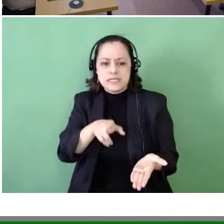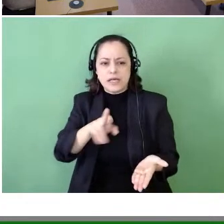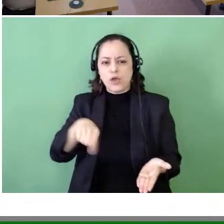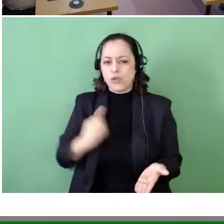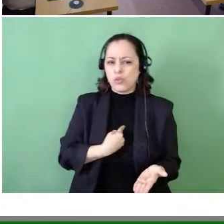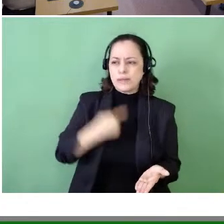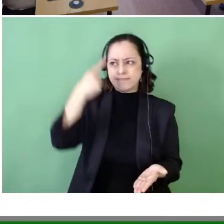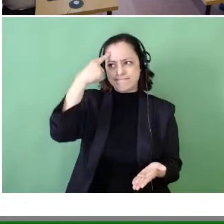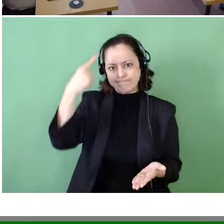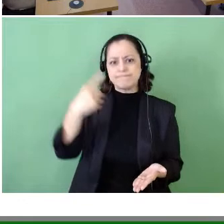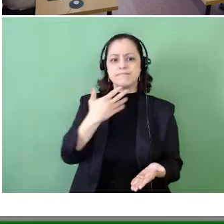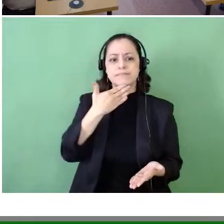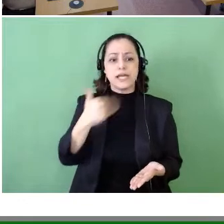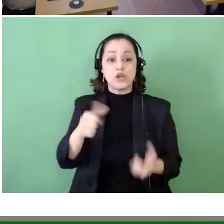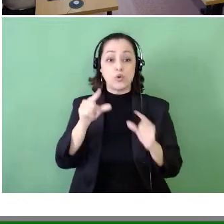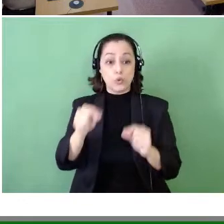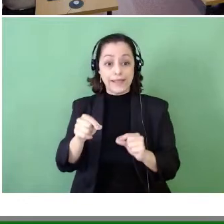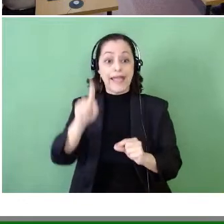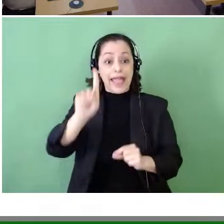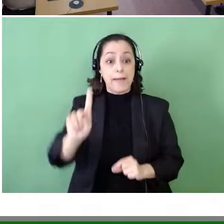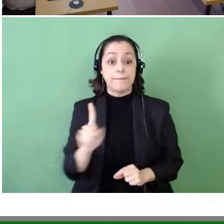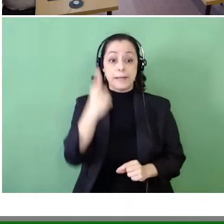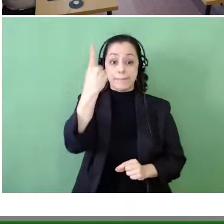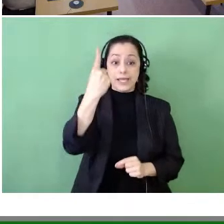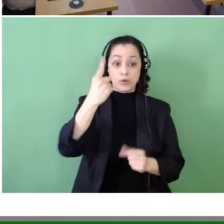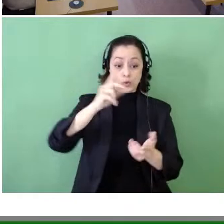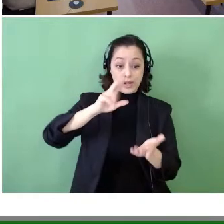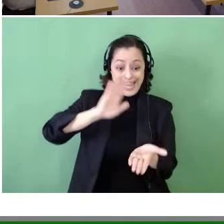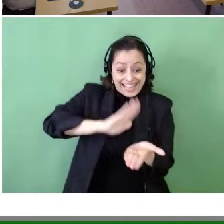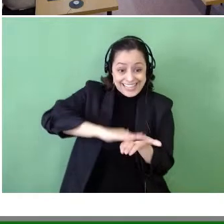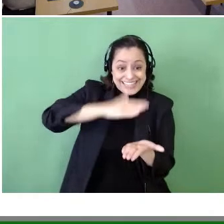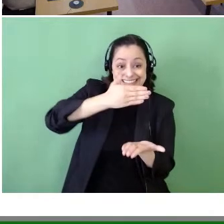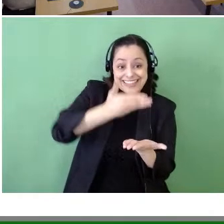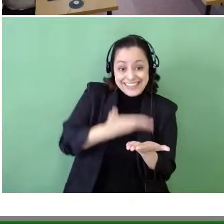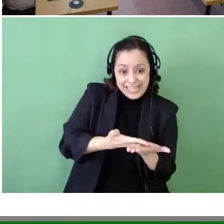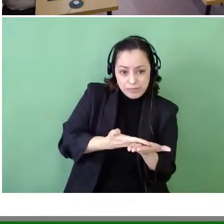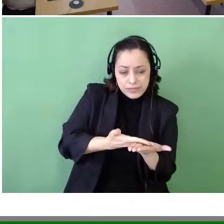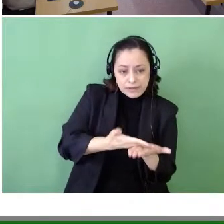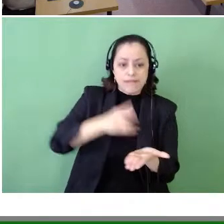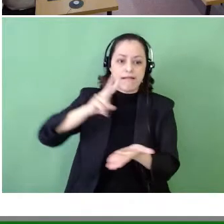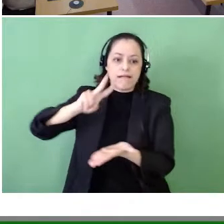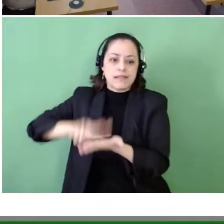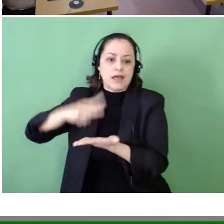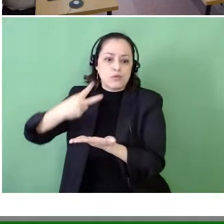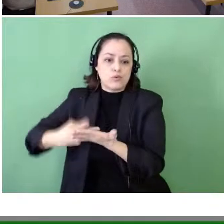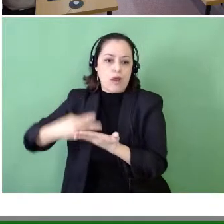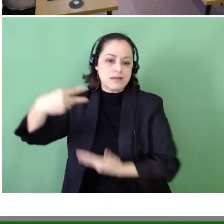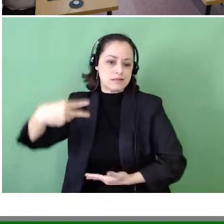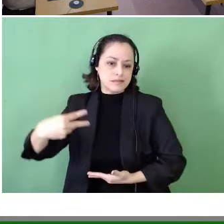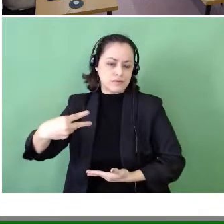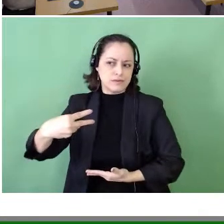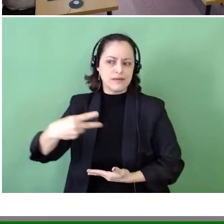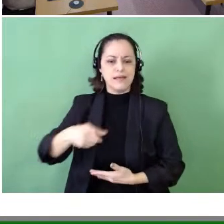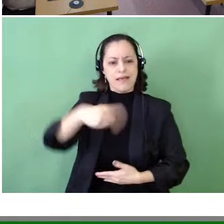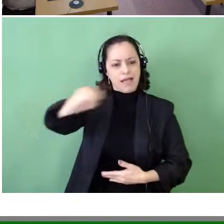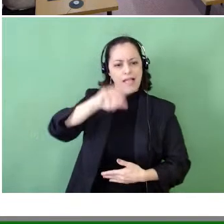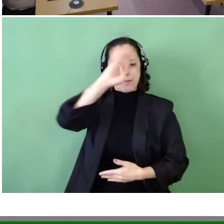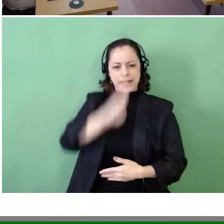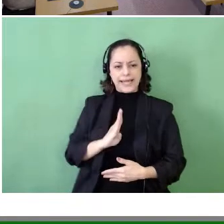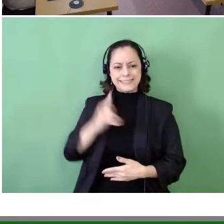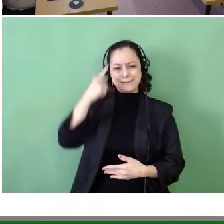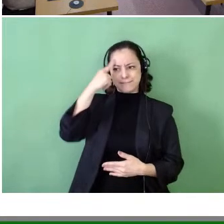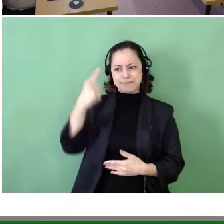intérpretes y traductores, por eso para los brasileños van a extrañar así un poquito, llamamos de